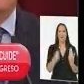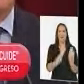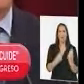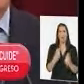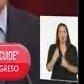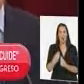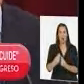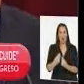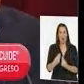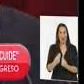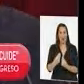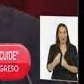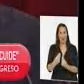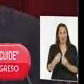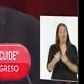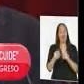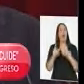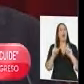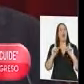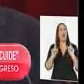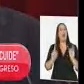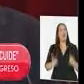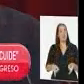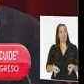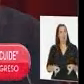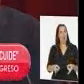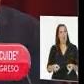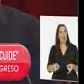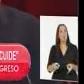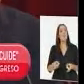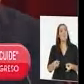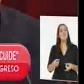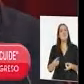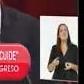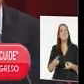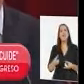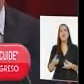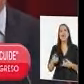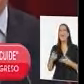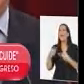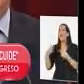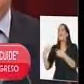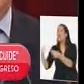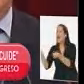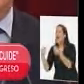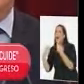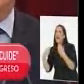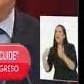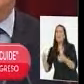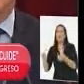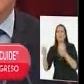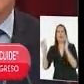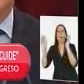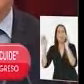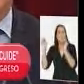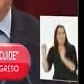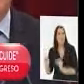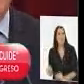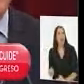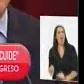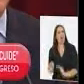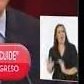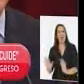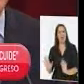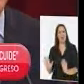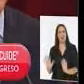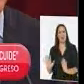aceptaría. Porque además hay que ver qué es lo que nosotros pretendemos, cómo queremos que ese maestro se plante frente al aula, cuál es la autoridad que nosotros le